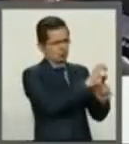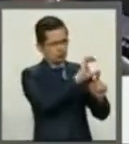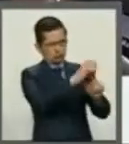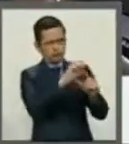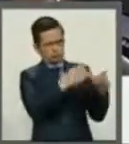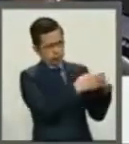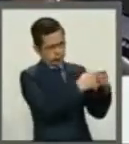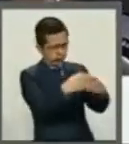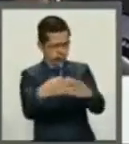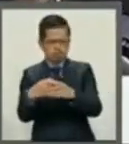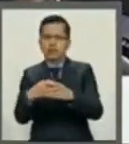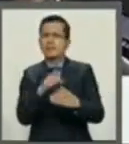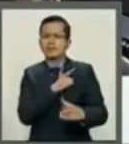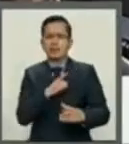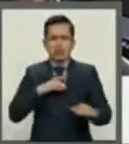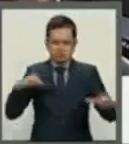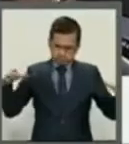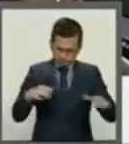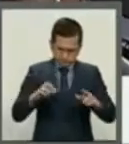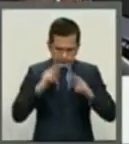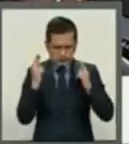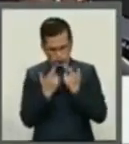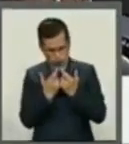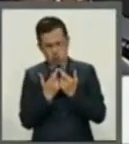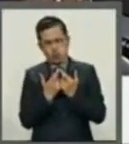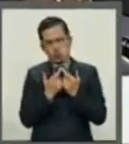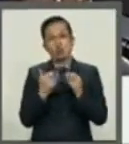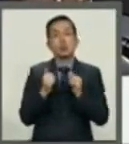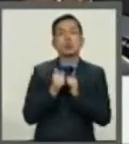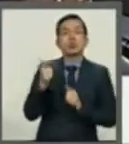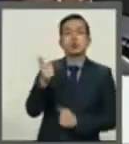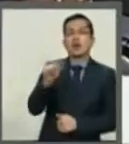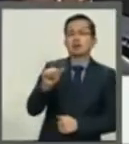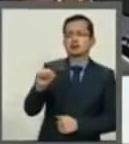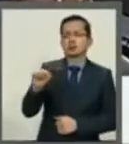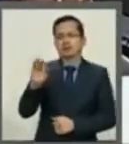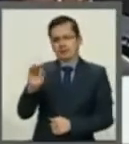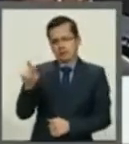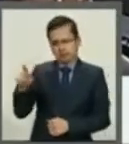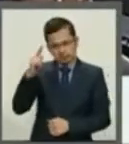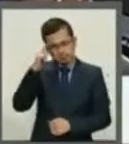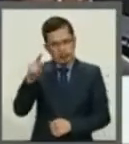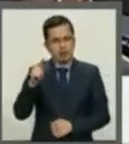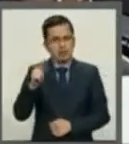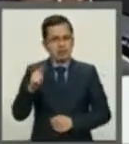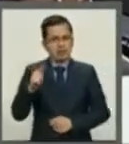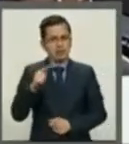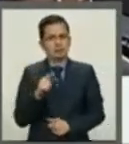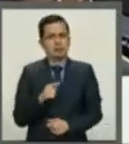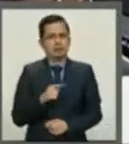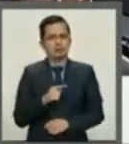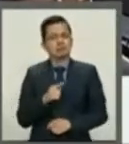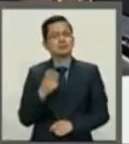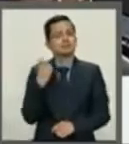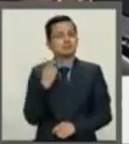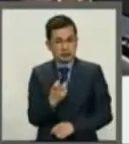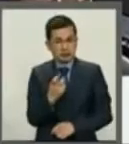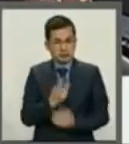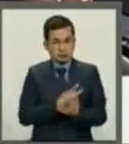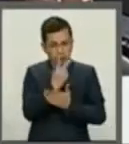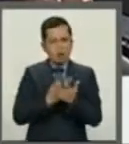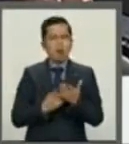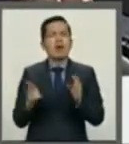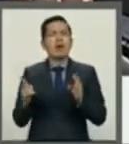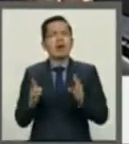una reunión de trabajo, también con la Auditoría Superior, para revisar los resultados de este